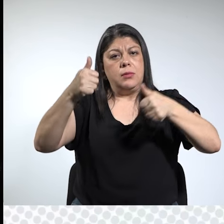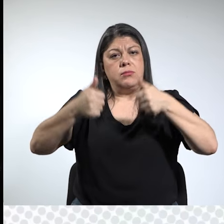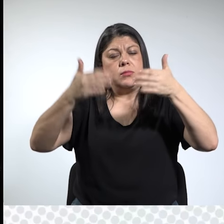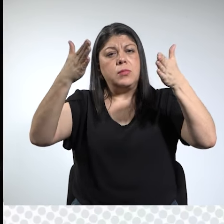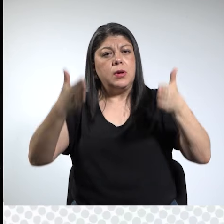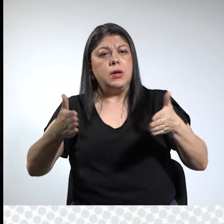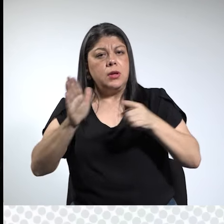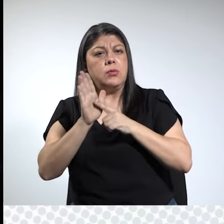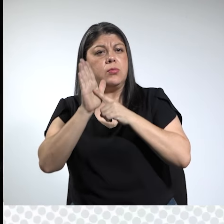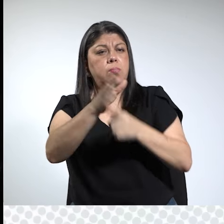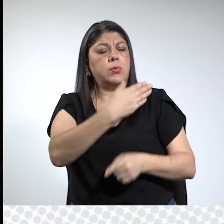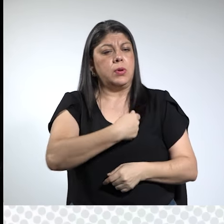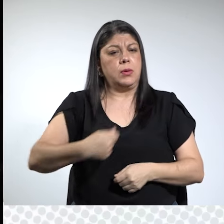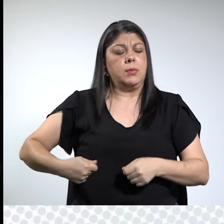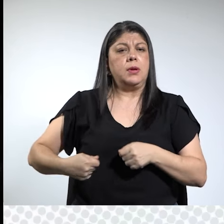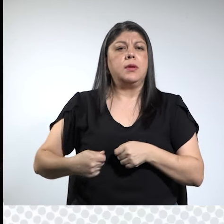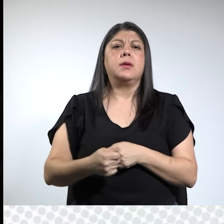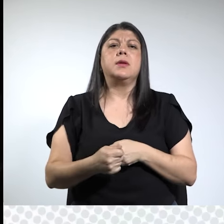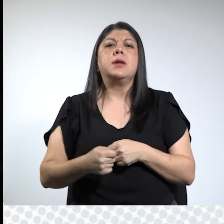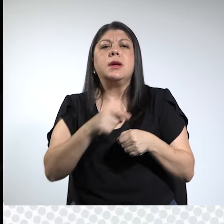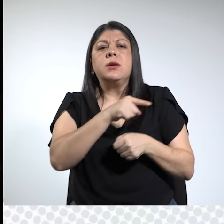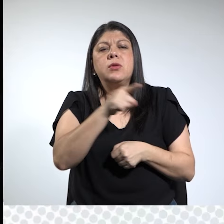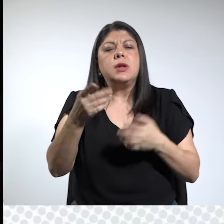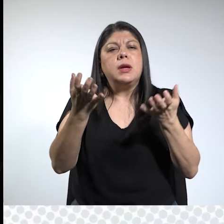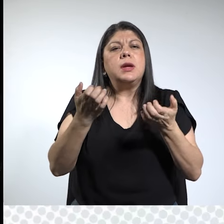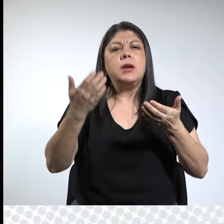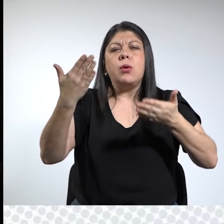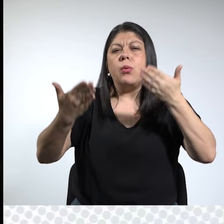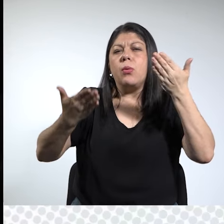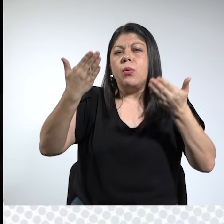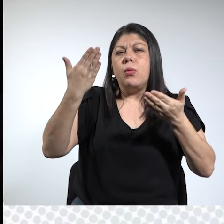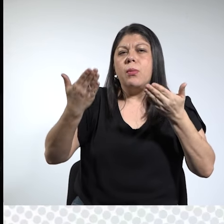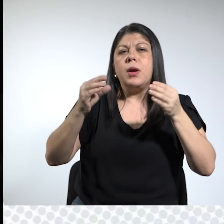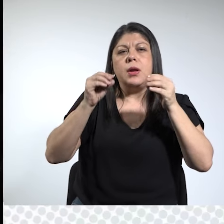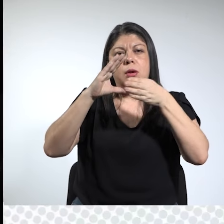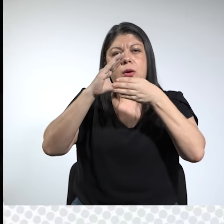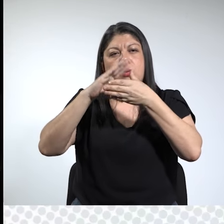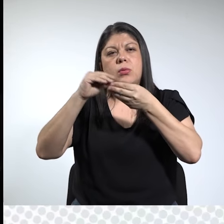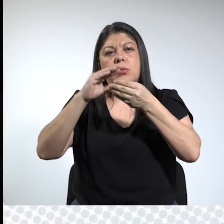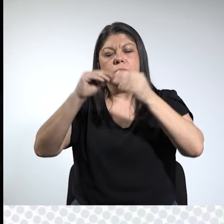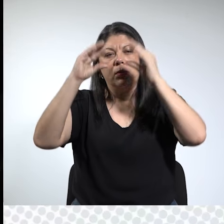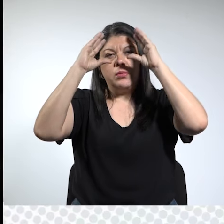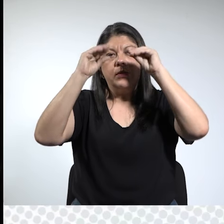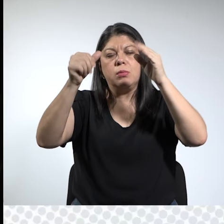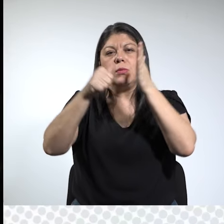que aspiran a la candidatura a la presidencia y que pueda ser usted un votante informado.